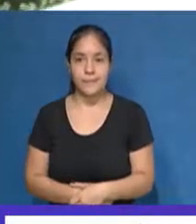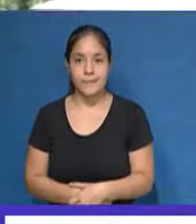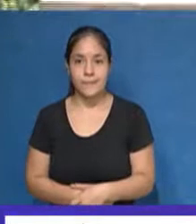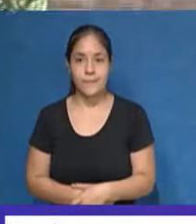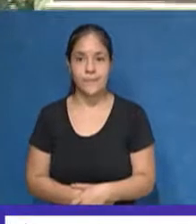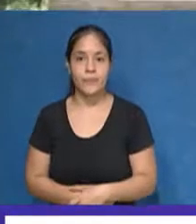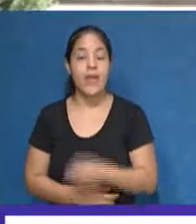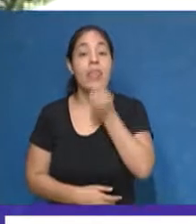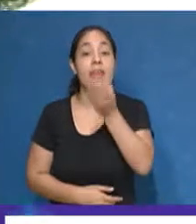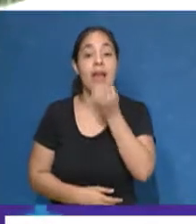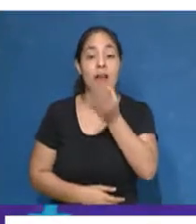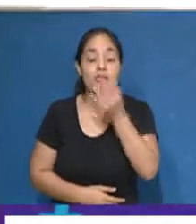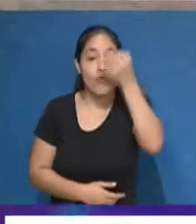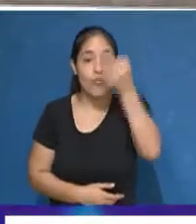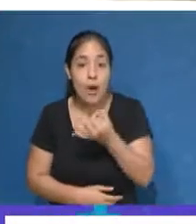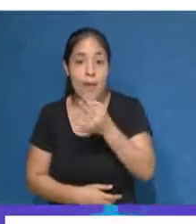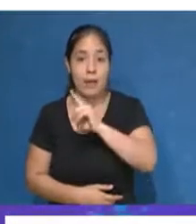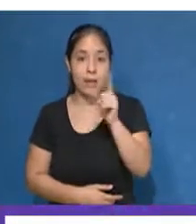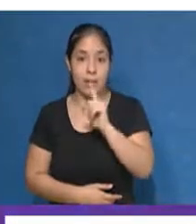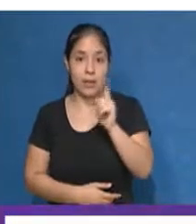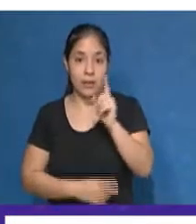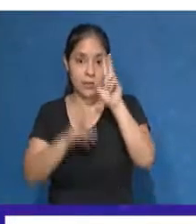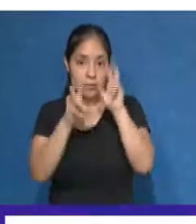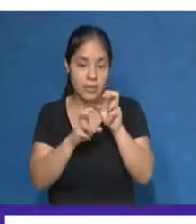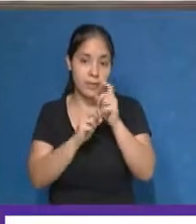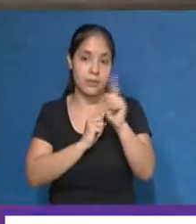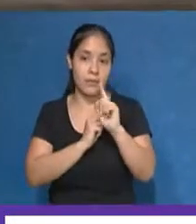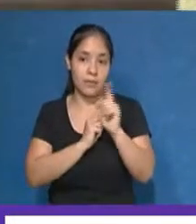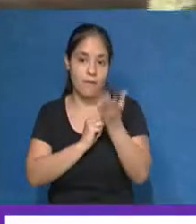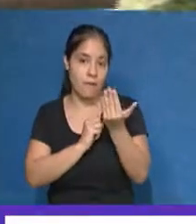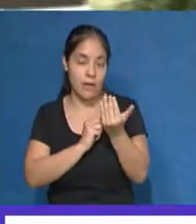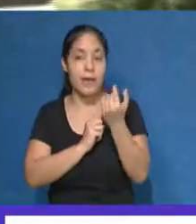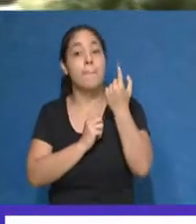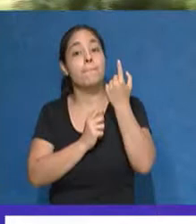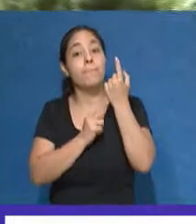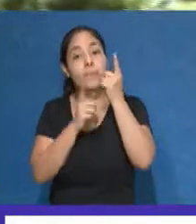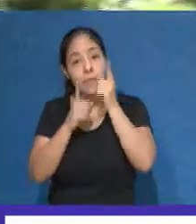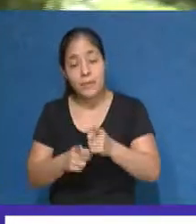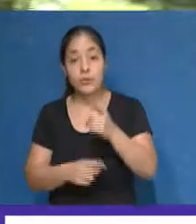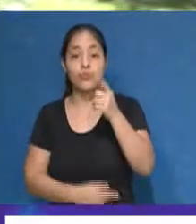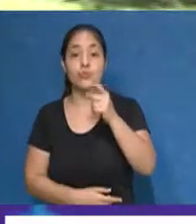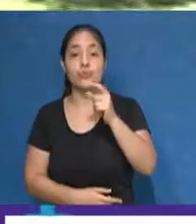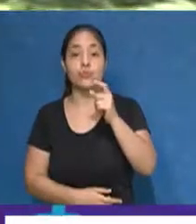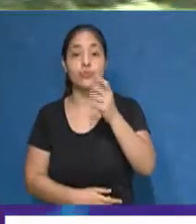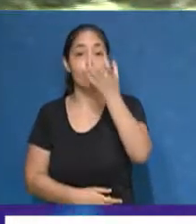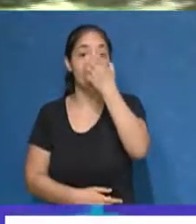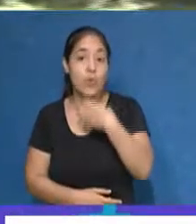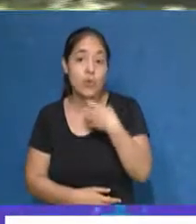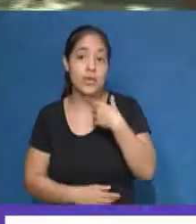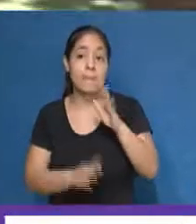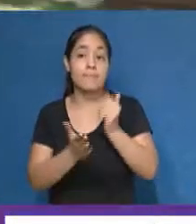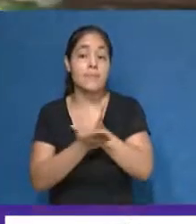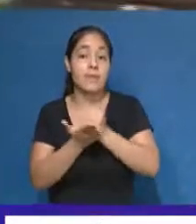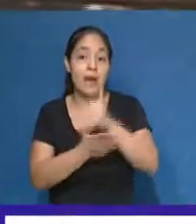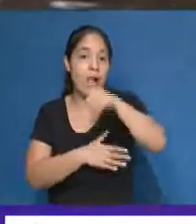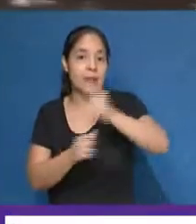No han prestado declaración formalmente de exponer sobre el caso al momento. Y todavía están pendientes en Tunuyán. Ahora está trabajando justamente en